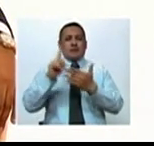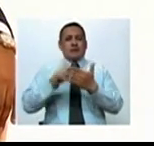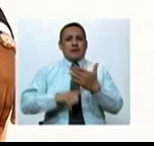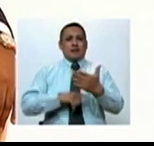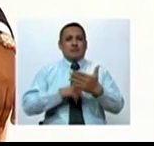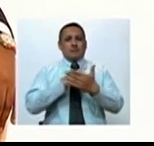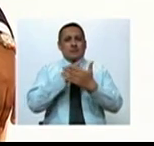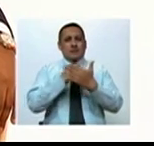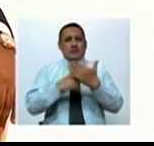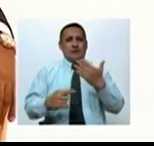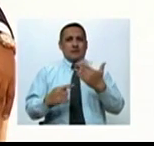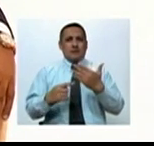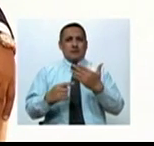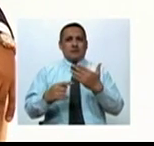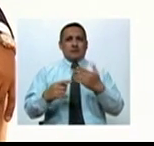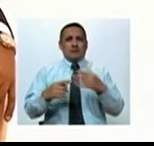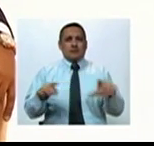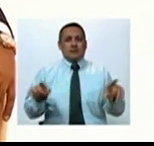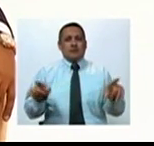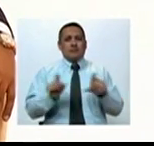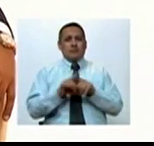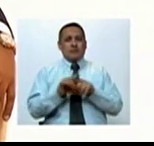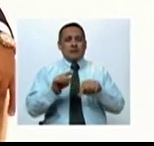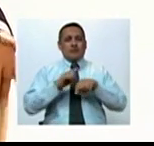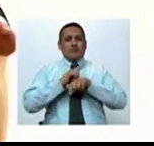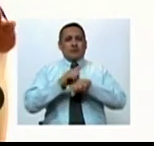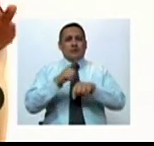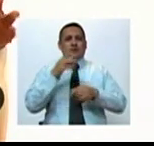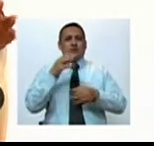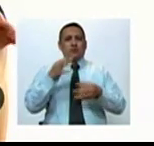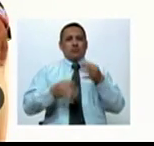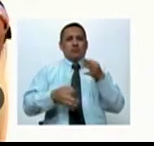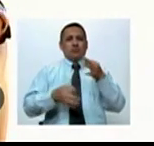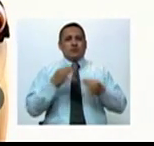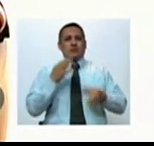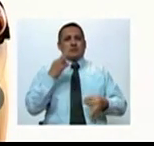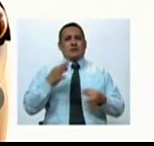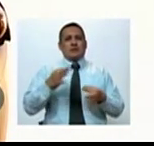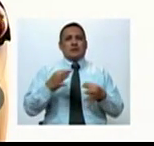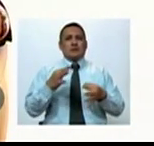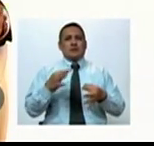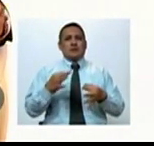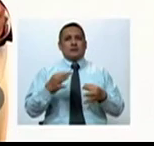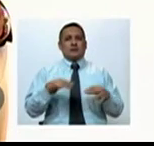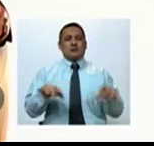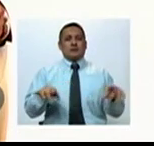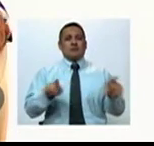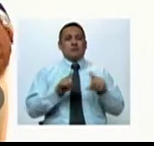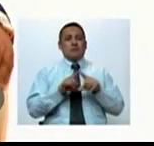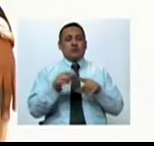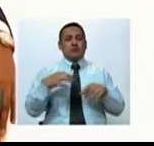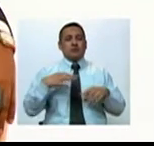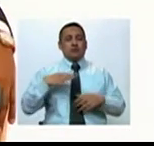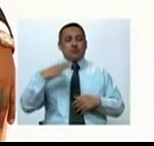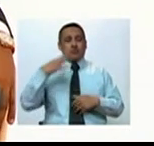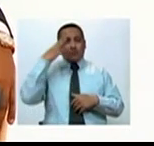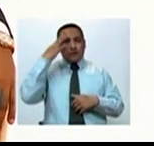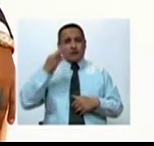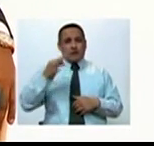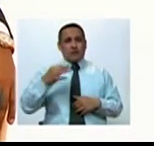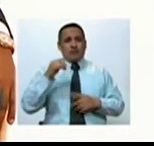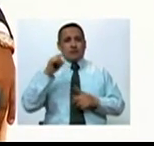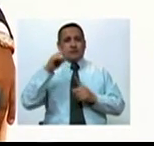Liminar, sí, de frente, ¿no? en el Directa. Poder Judicial. Entonces el tribunal, me imagino